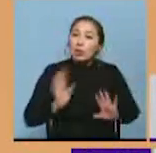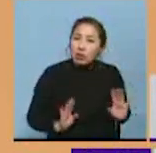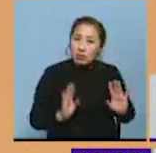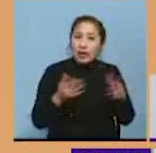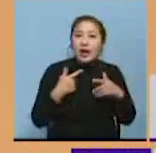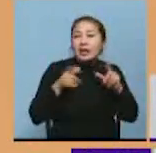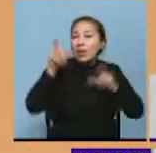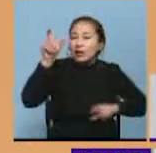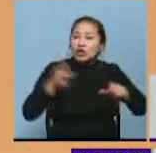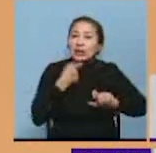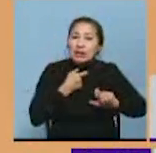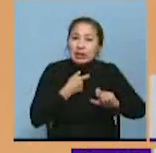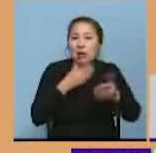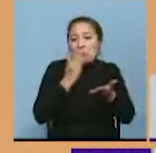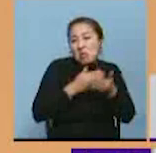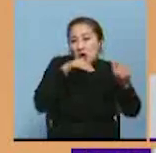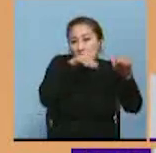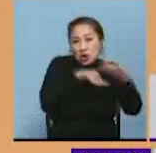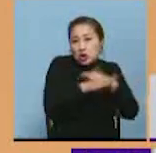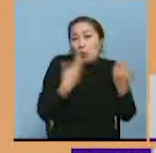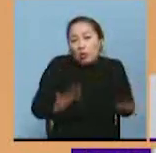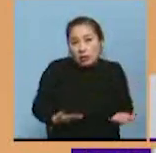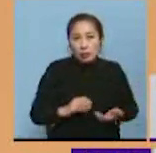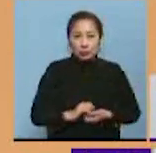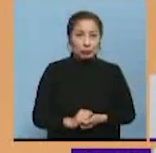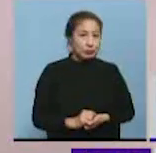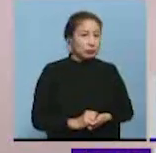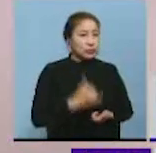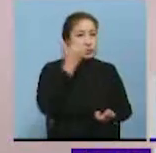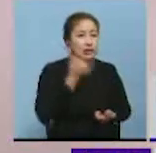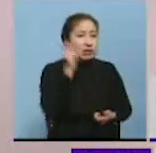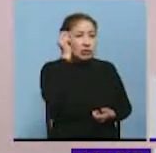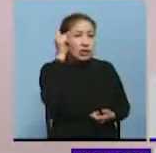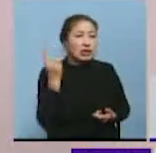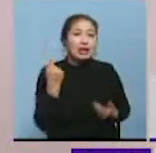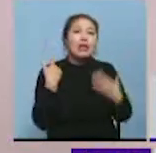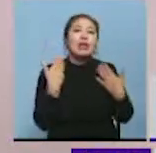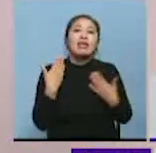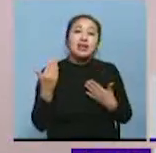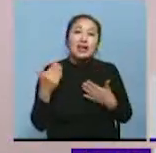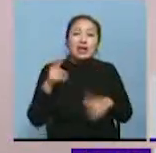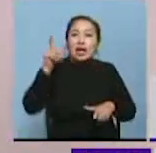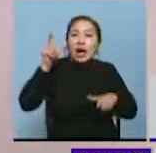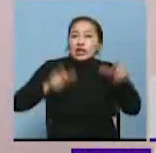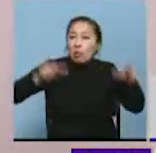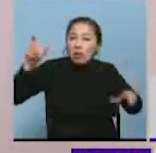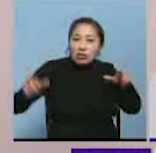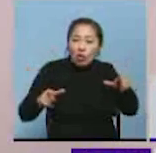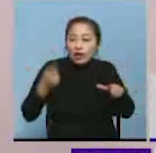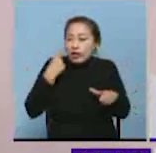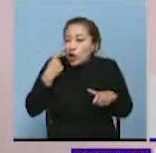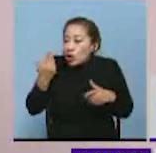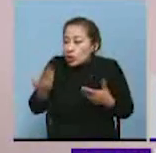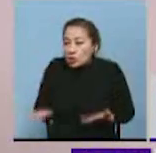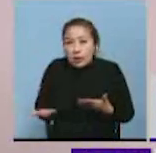centros vecinales los usen para hacer su comida. Hay una idea de llevar a esos chicos del barrio que lo